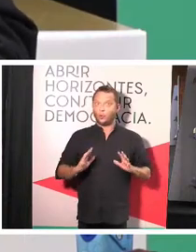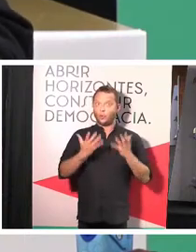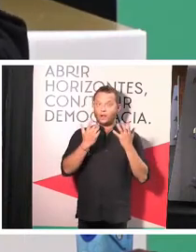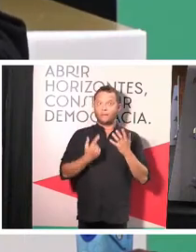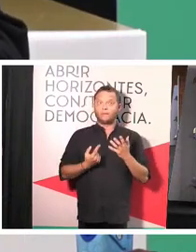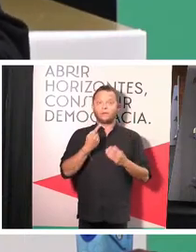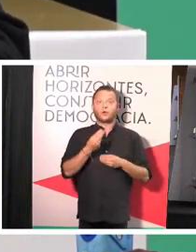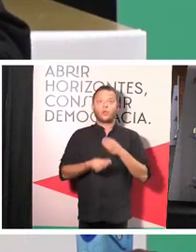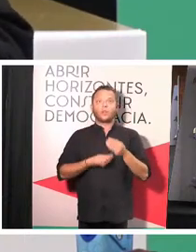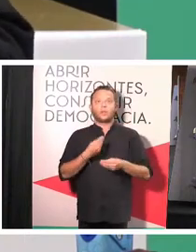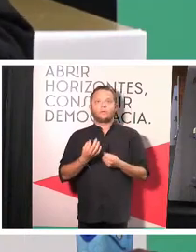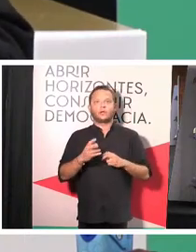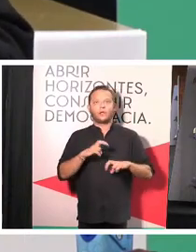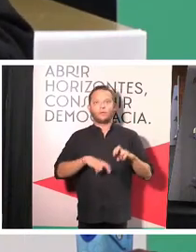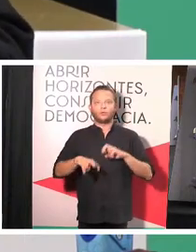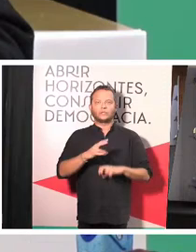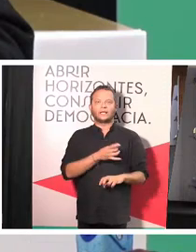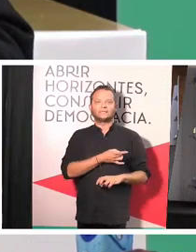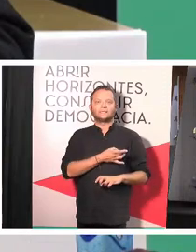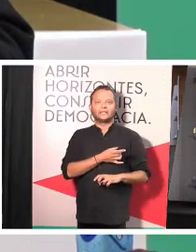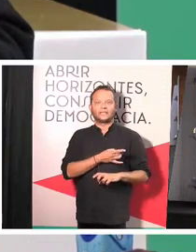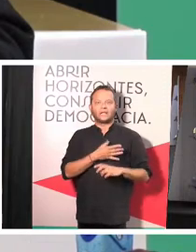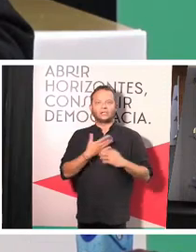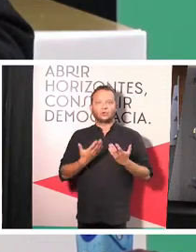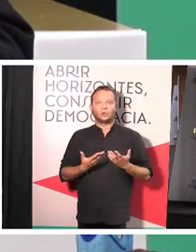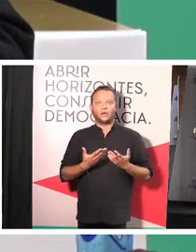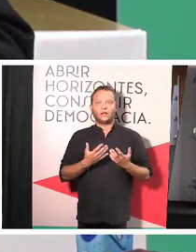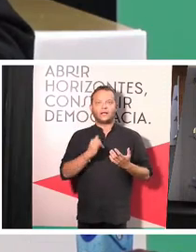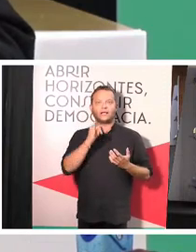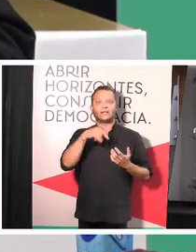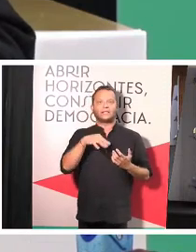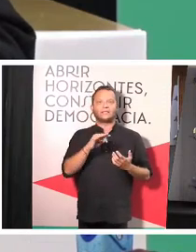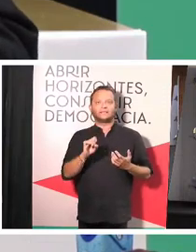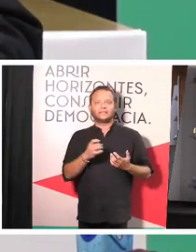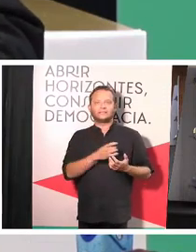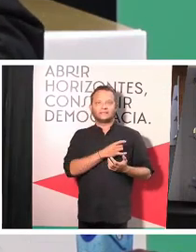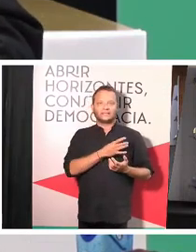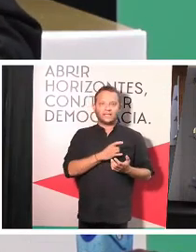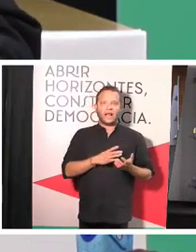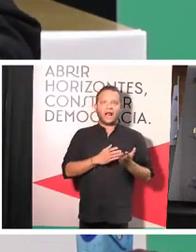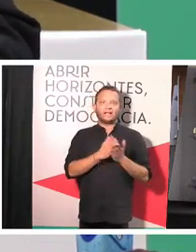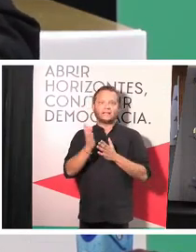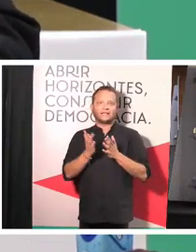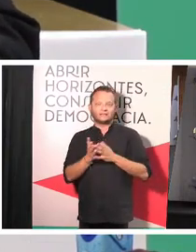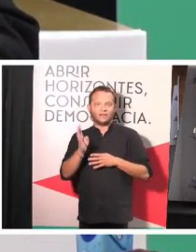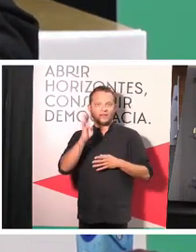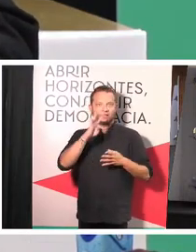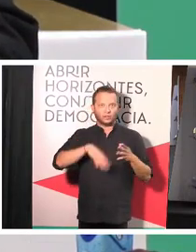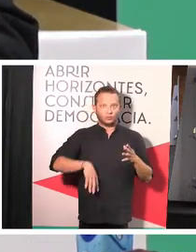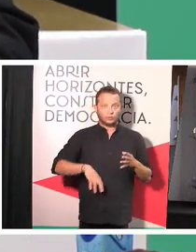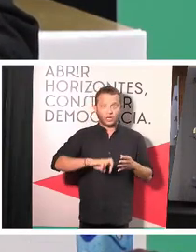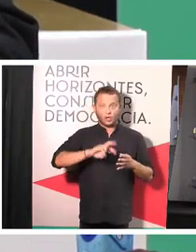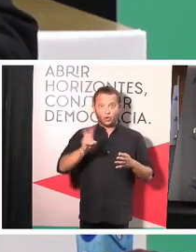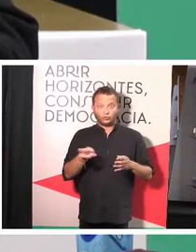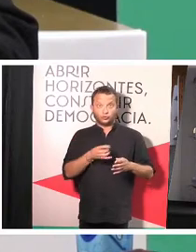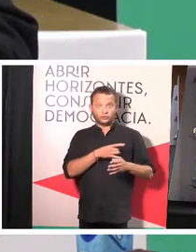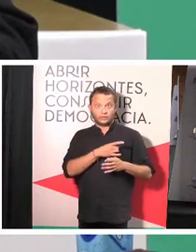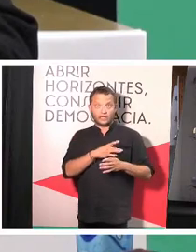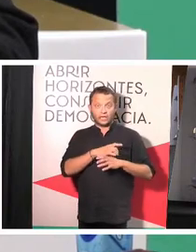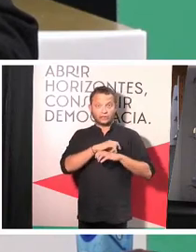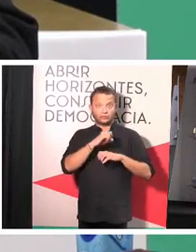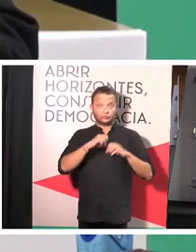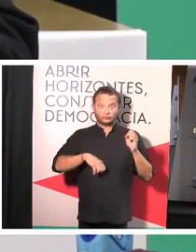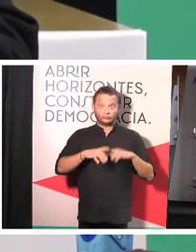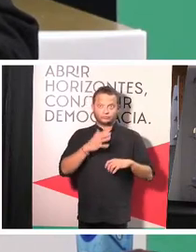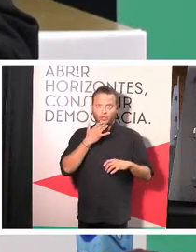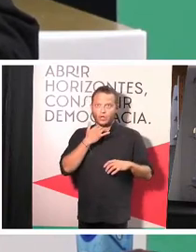que fue buscar un sindicato, que en este caso fue la Intersindical Alternativa de Cataluña. Fuimos a algún sindicato más combativo, pero también era